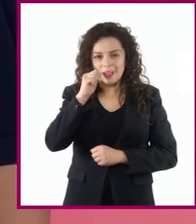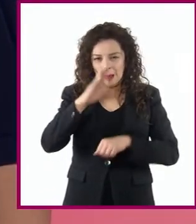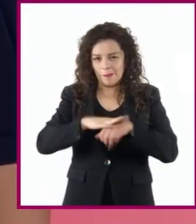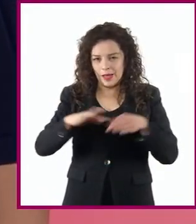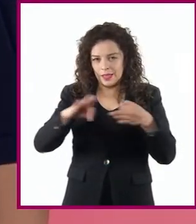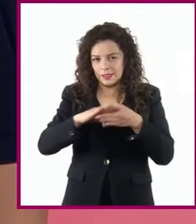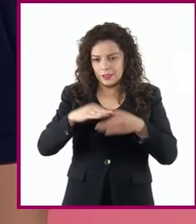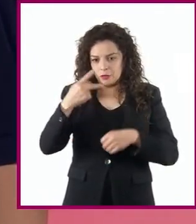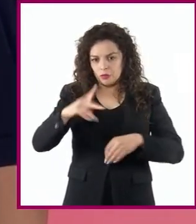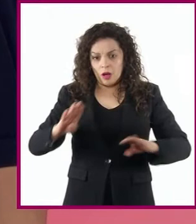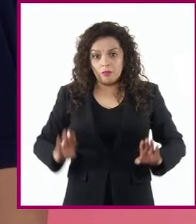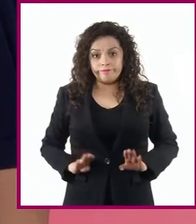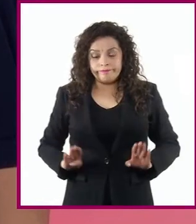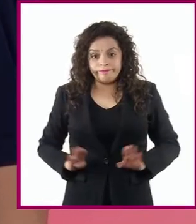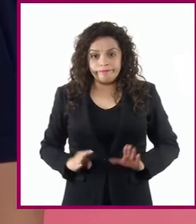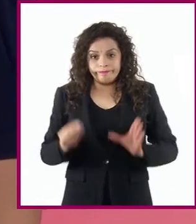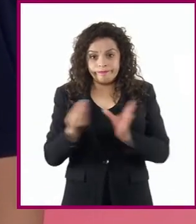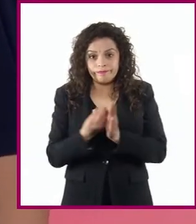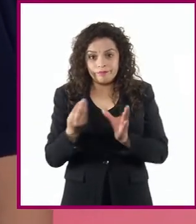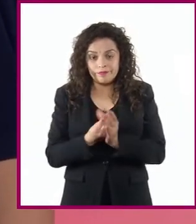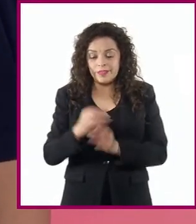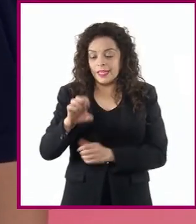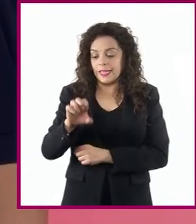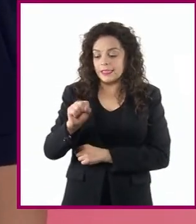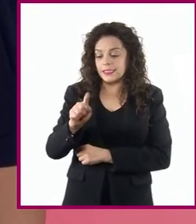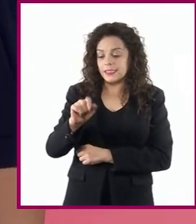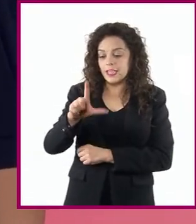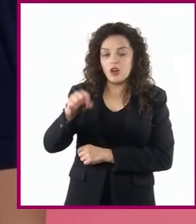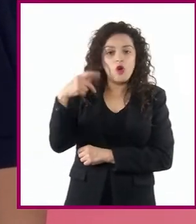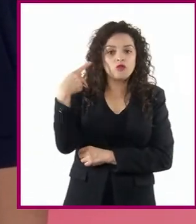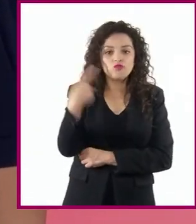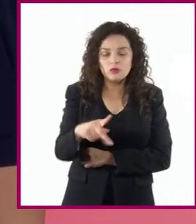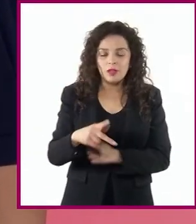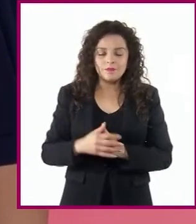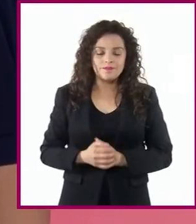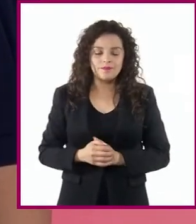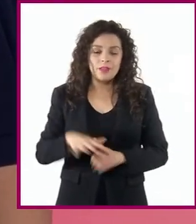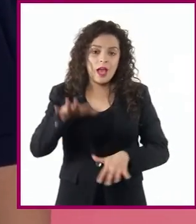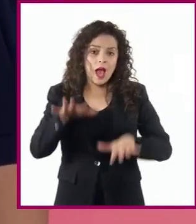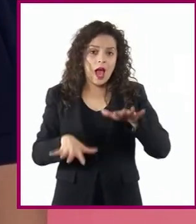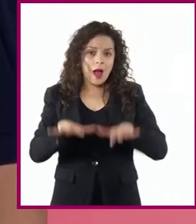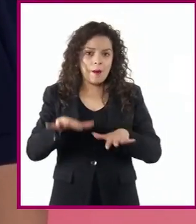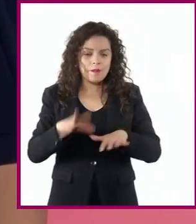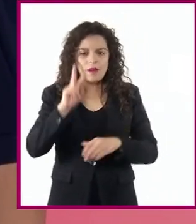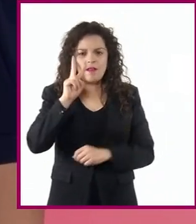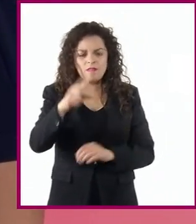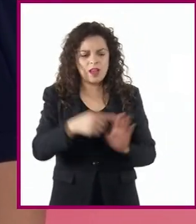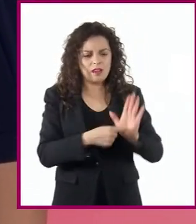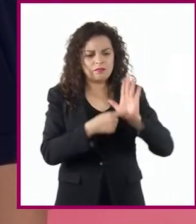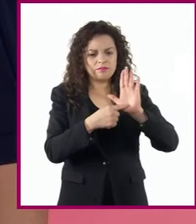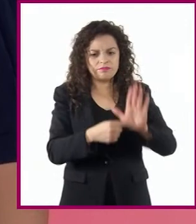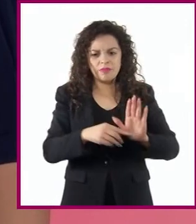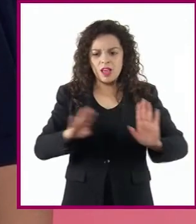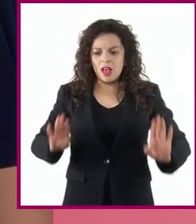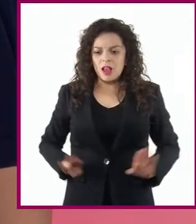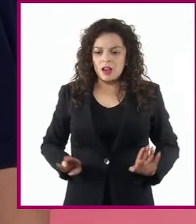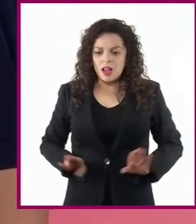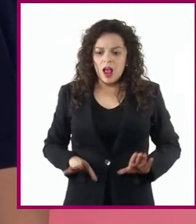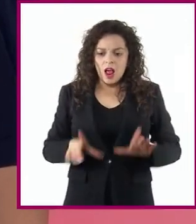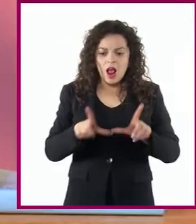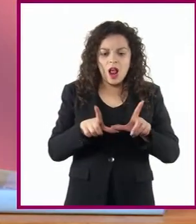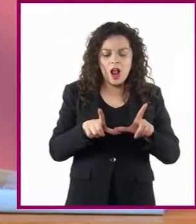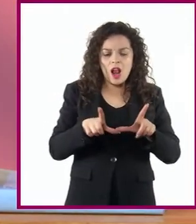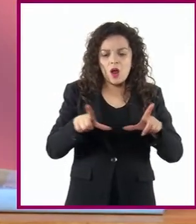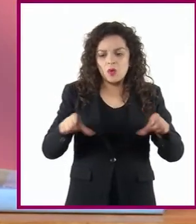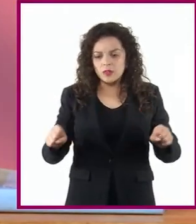características propias, su estilo. En algunas ocasiones muestra las particularidades lingüísticas de una